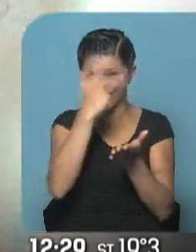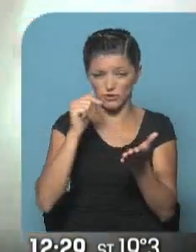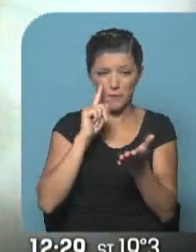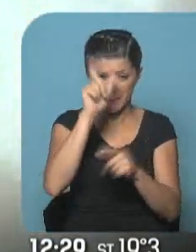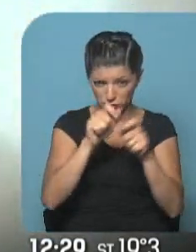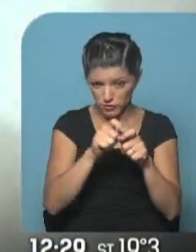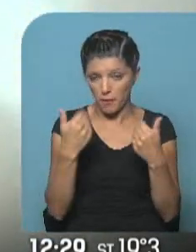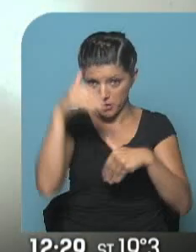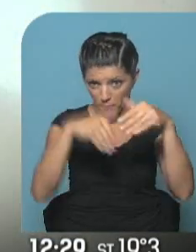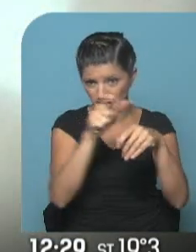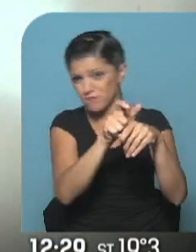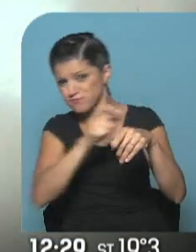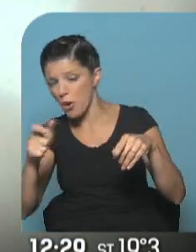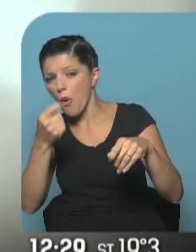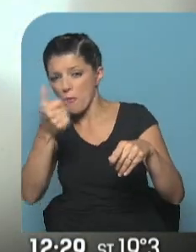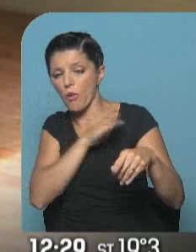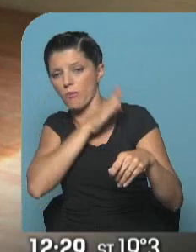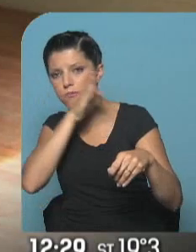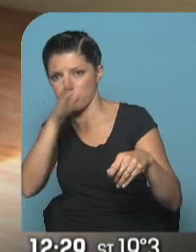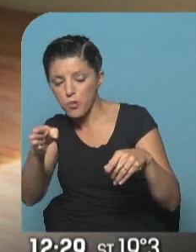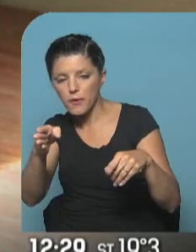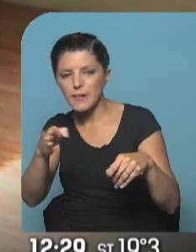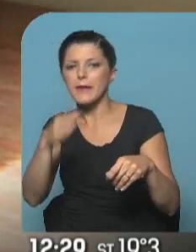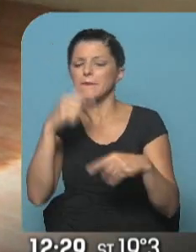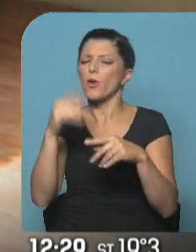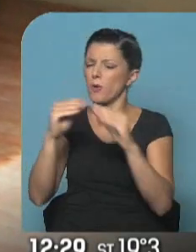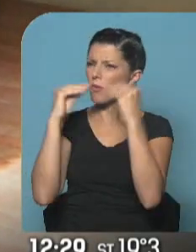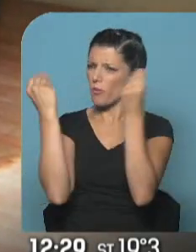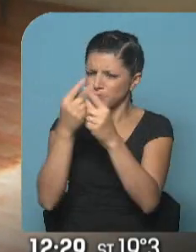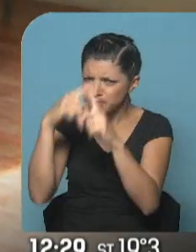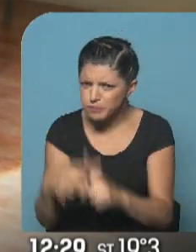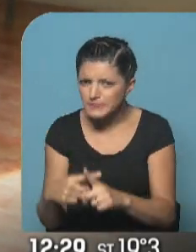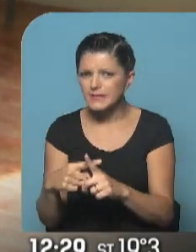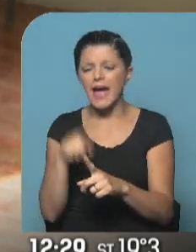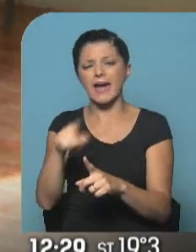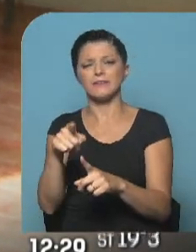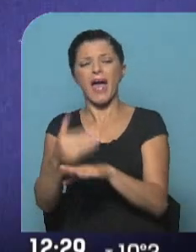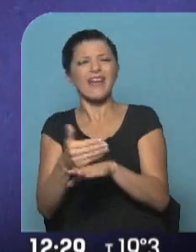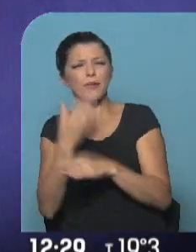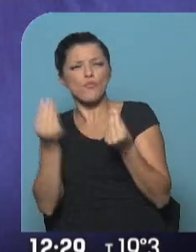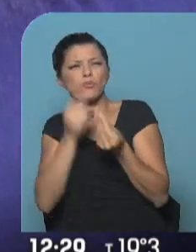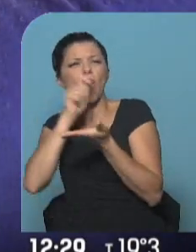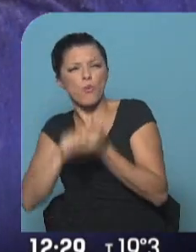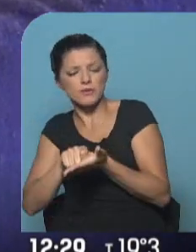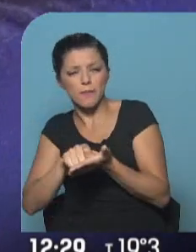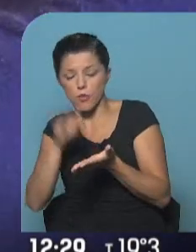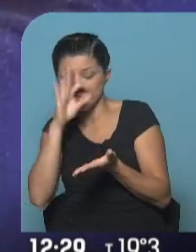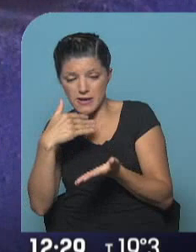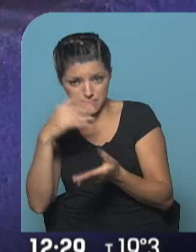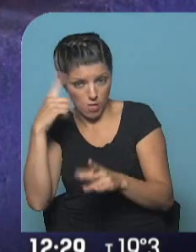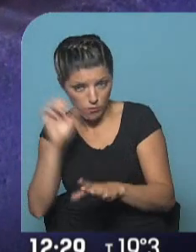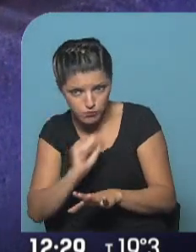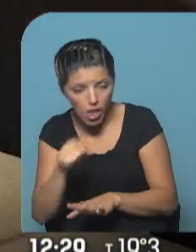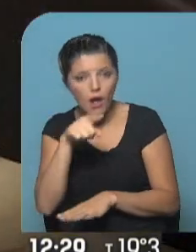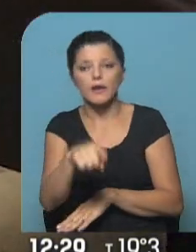encuestas previas a los comicios no lograron dar cuenta del ánimo de un electorado desencantado con la dirigencia política, el